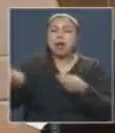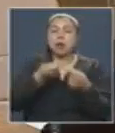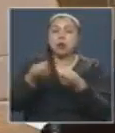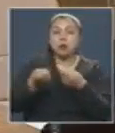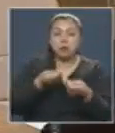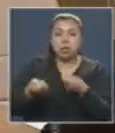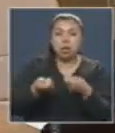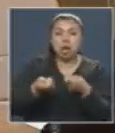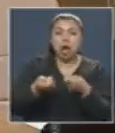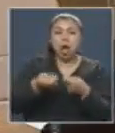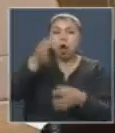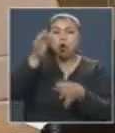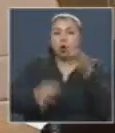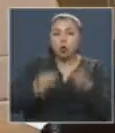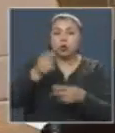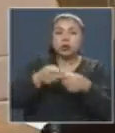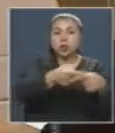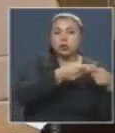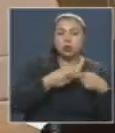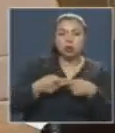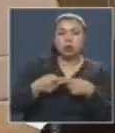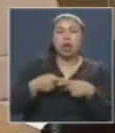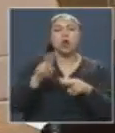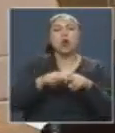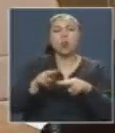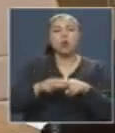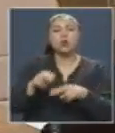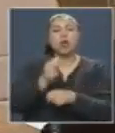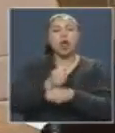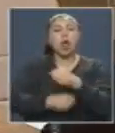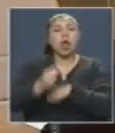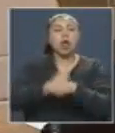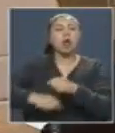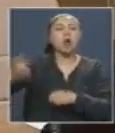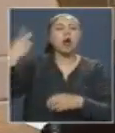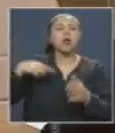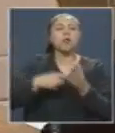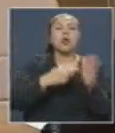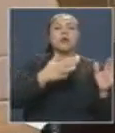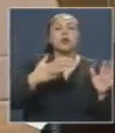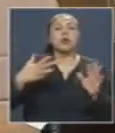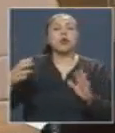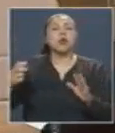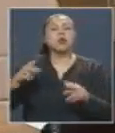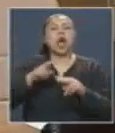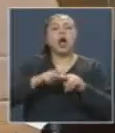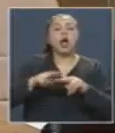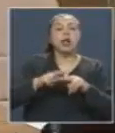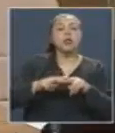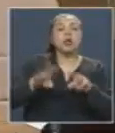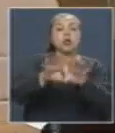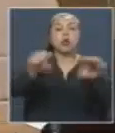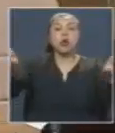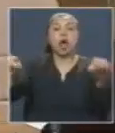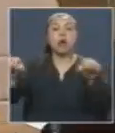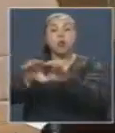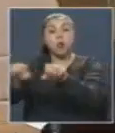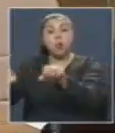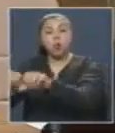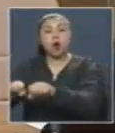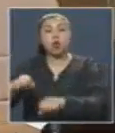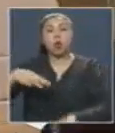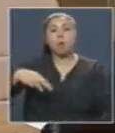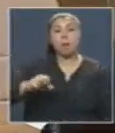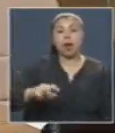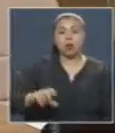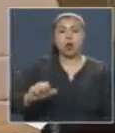económico con justicia social, como lo hicimos en los años 90, generando un acuerdo con Manuel